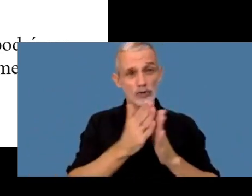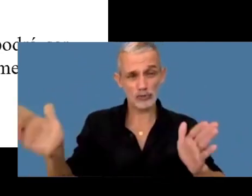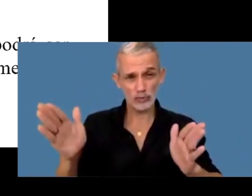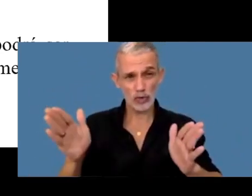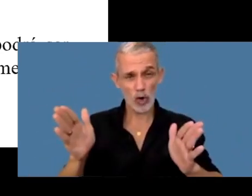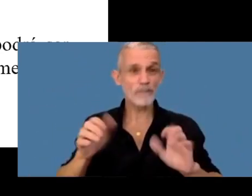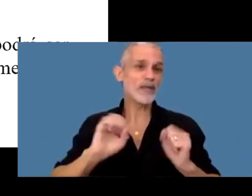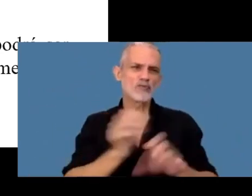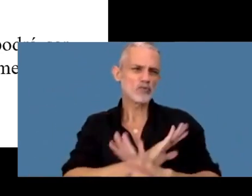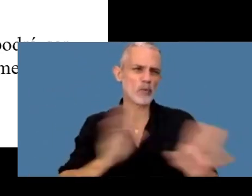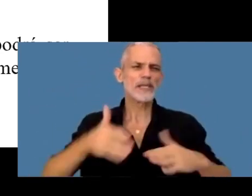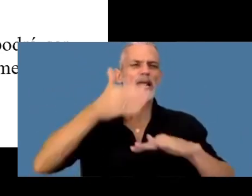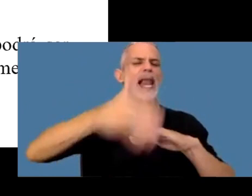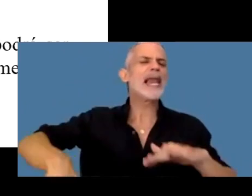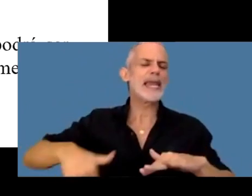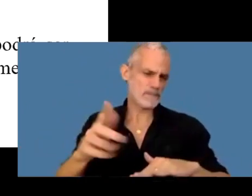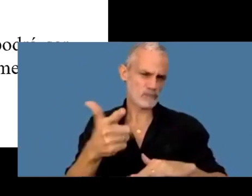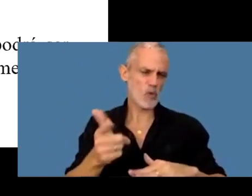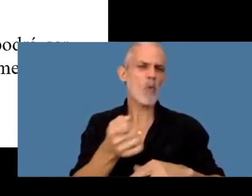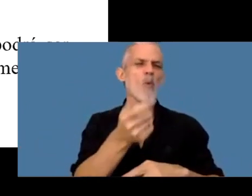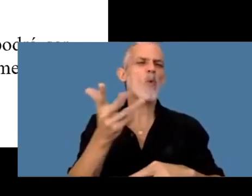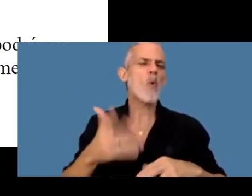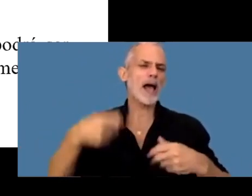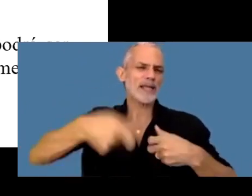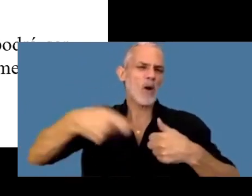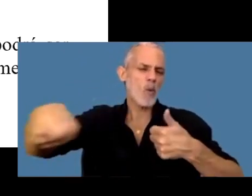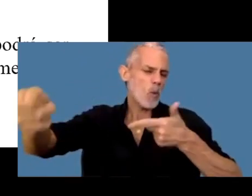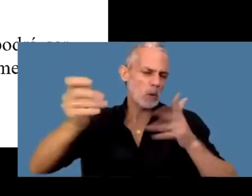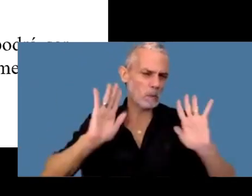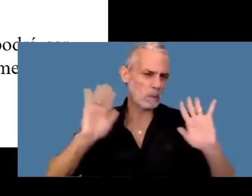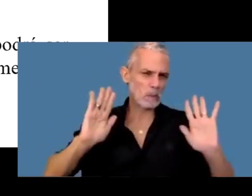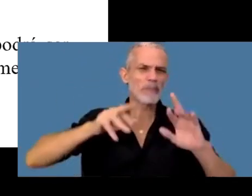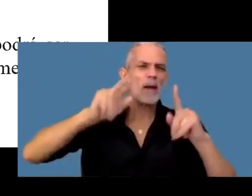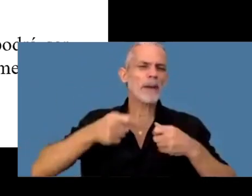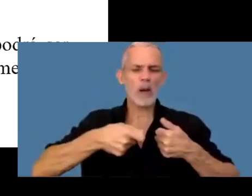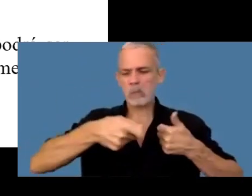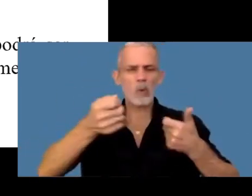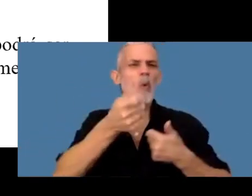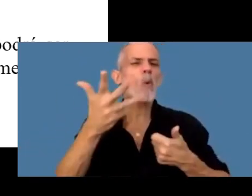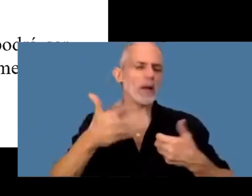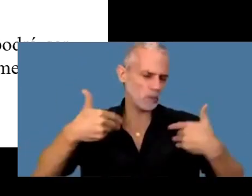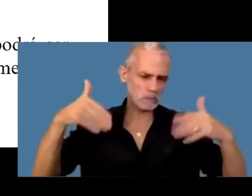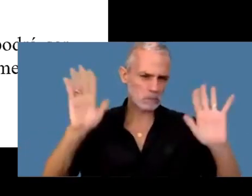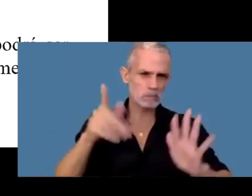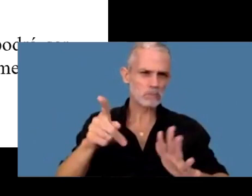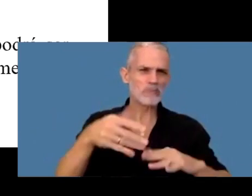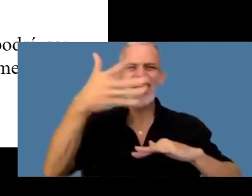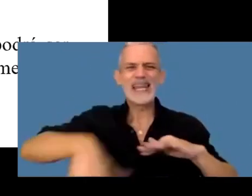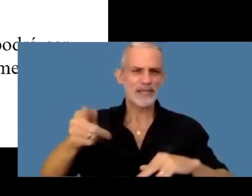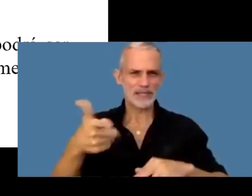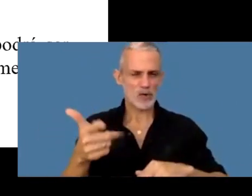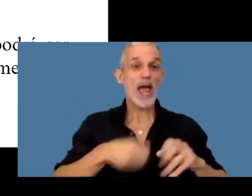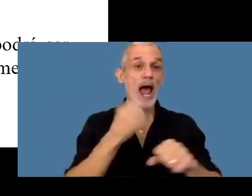la limitación a la cantidad de cuotas y cantidad de planes. Pero esa limitación hasta el 31 de